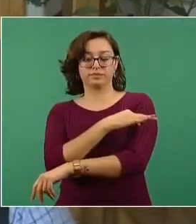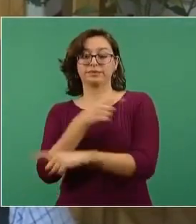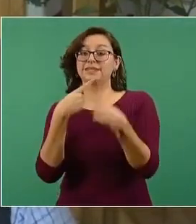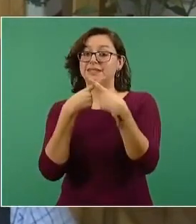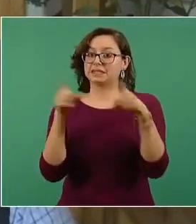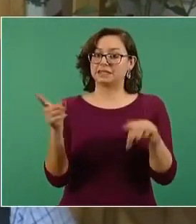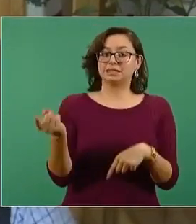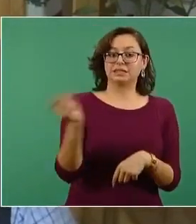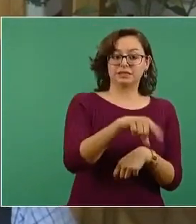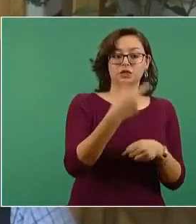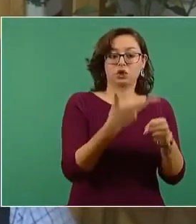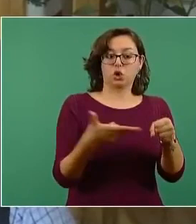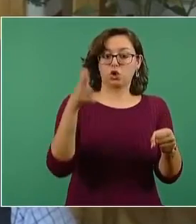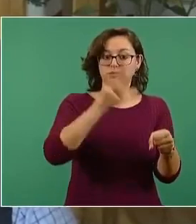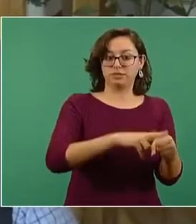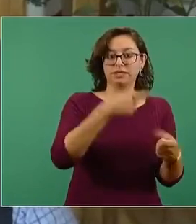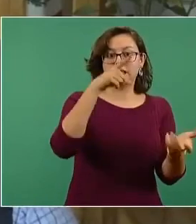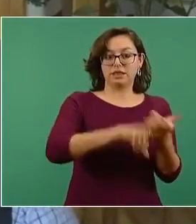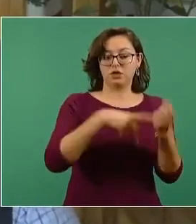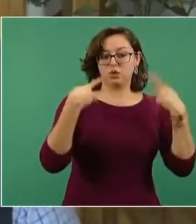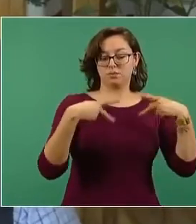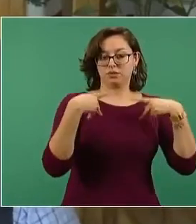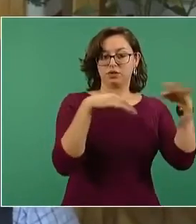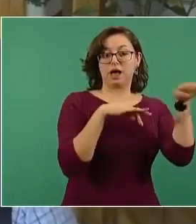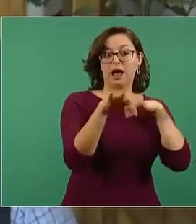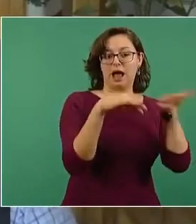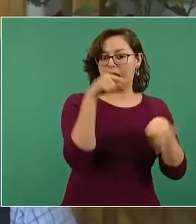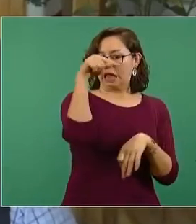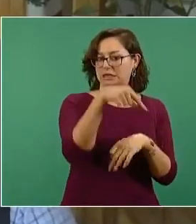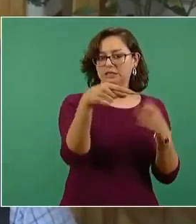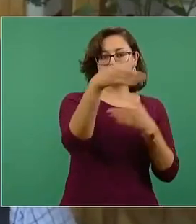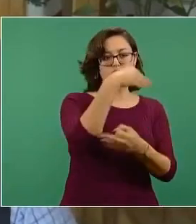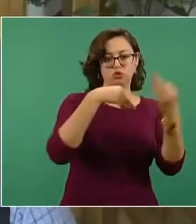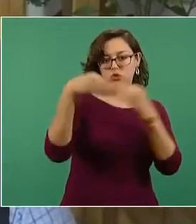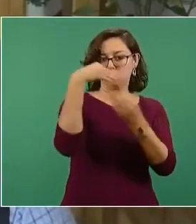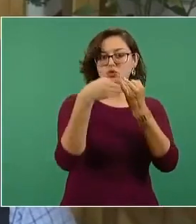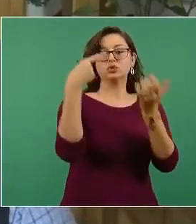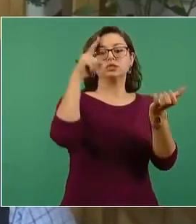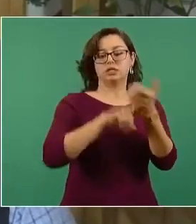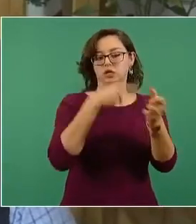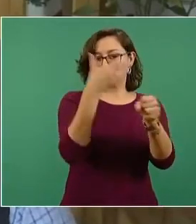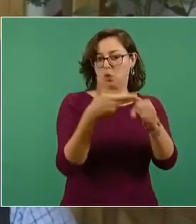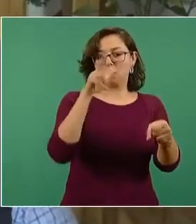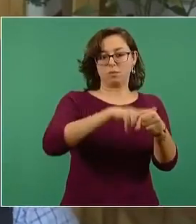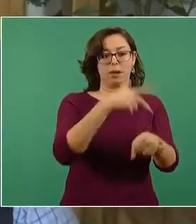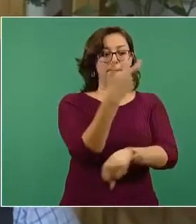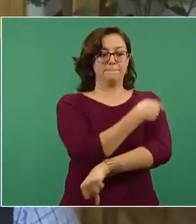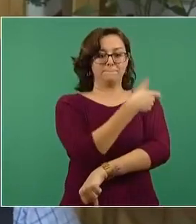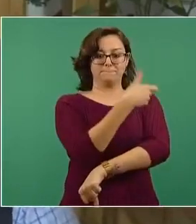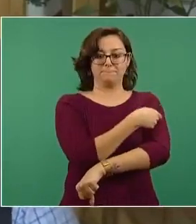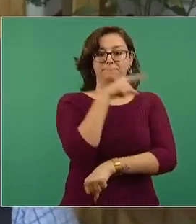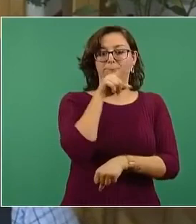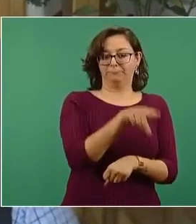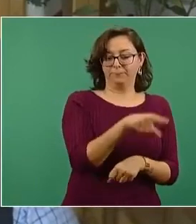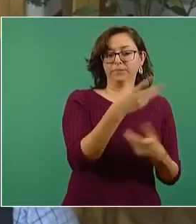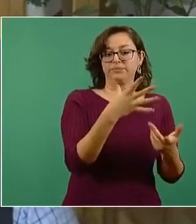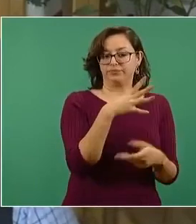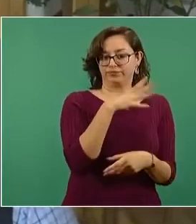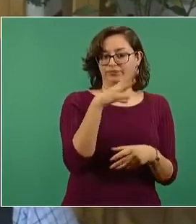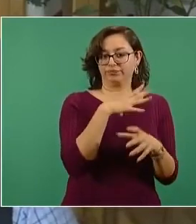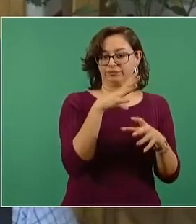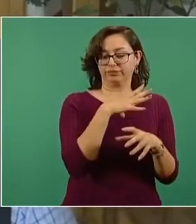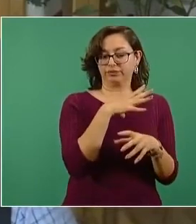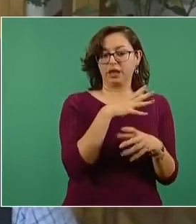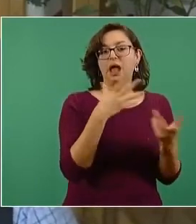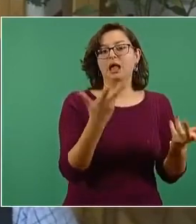vacunación estaban en una unidad médica, y por lo tanto, de alguna manera, al estar en una unidad médica, se contaba con una